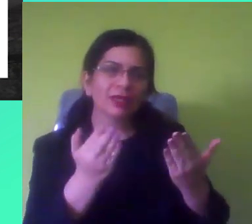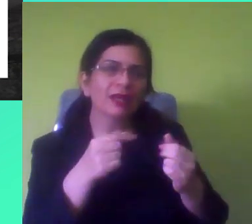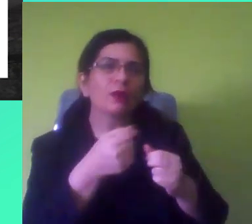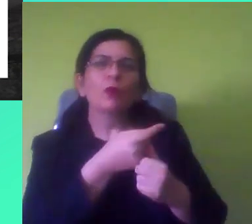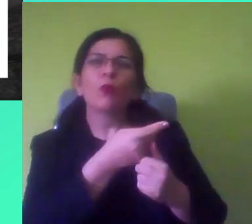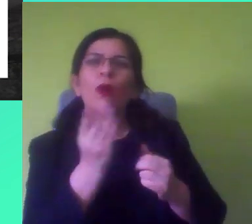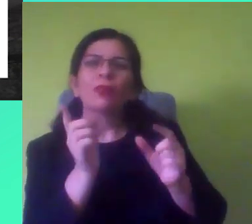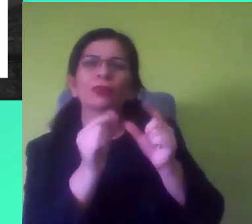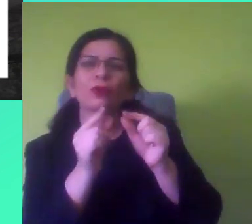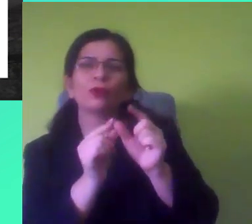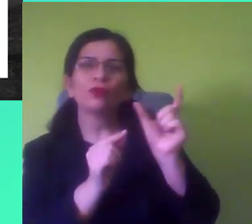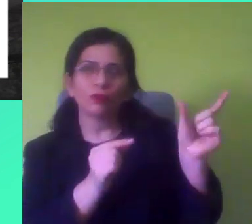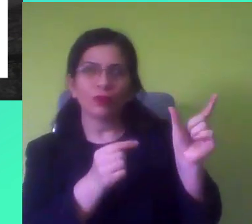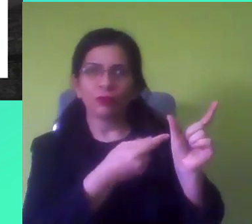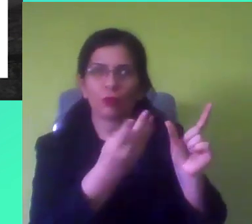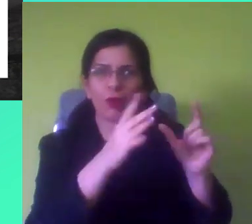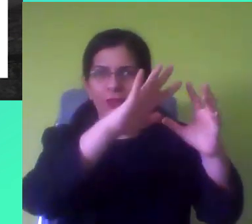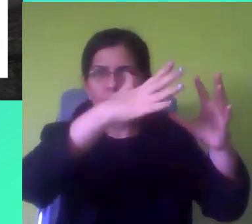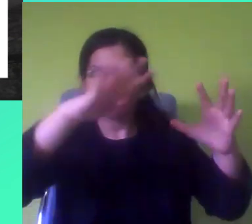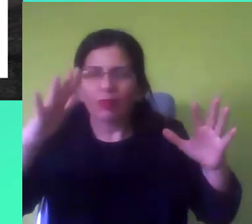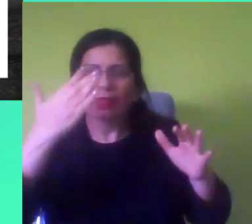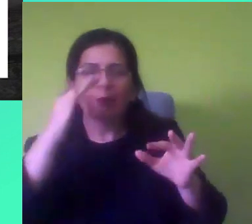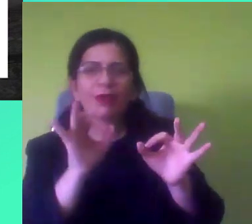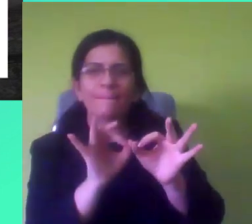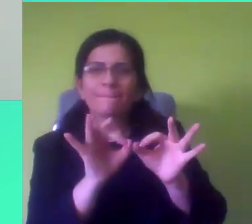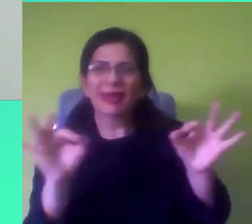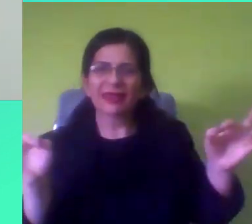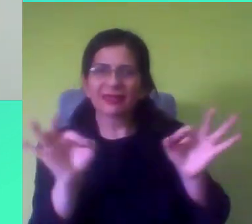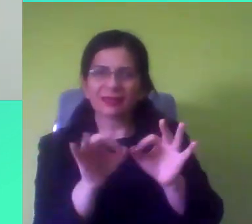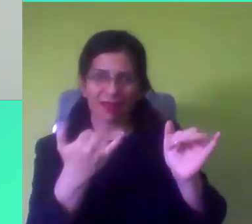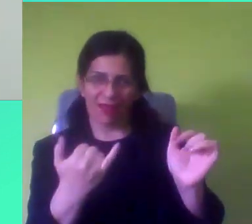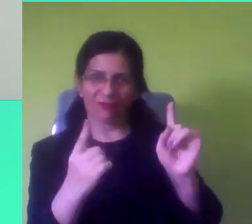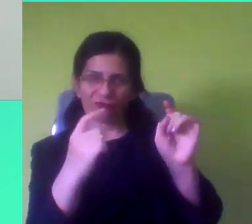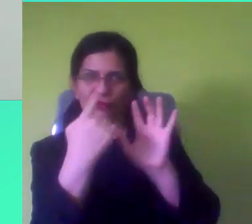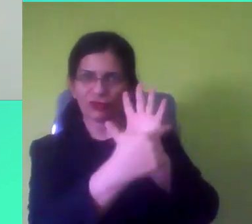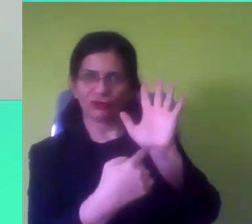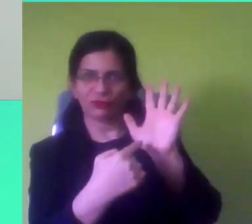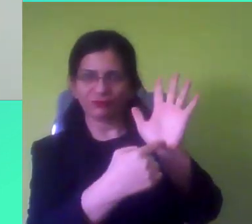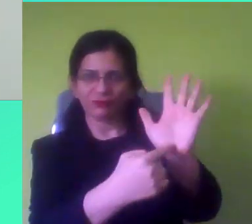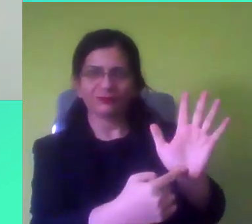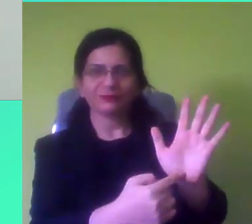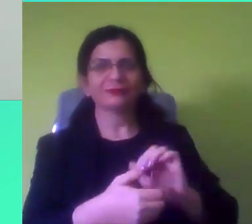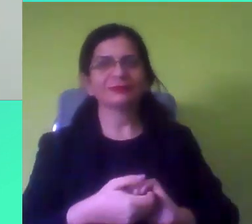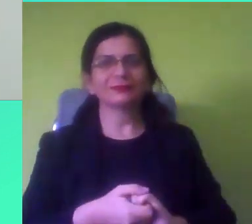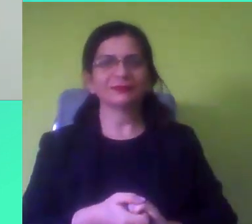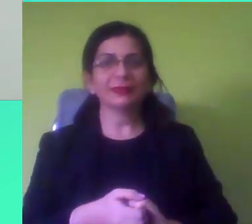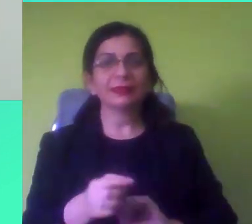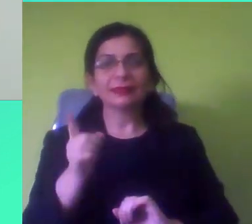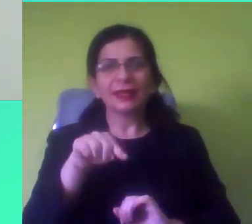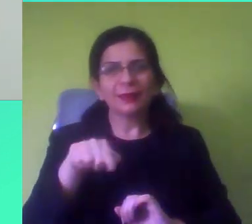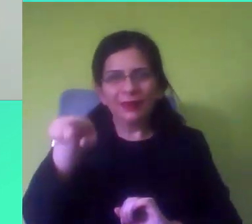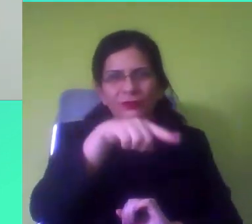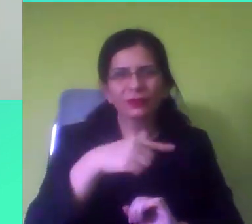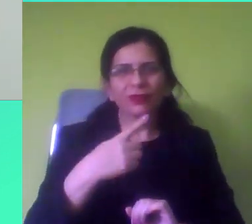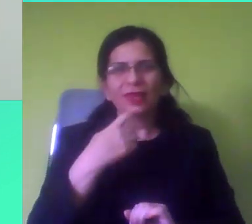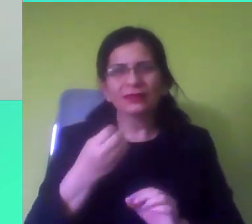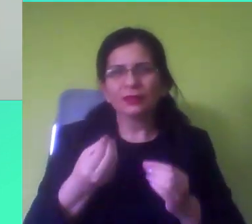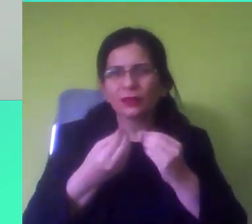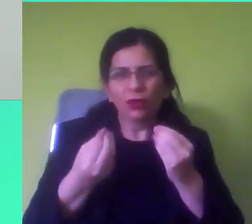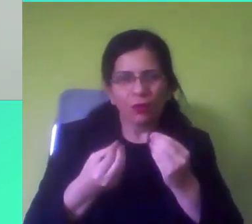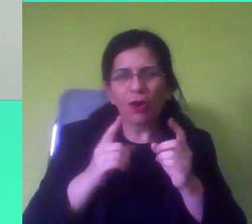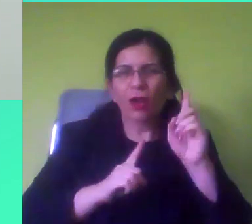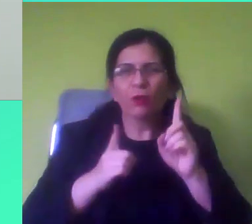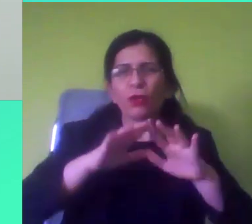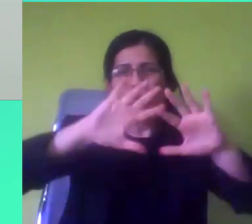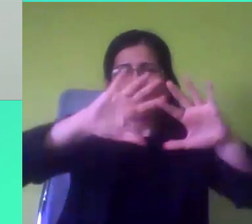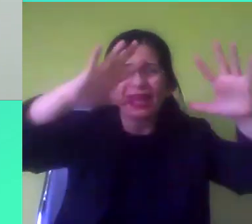de glaciares y a la derecha el área que cubren. Y como primera observación podemos ver que la mayoría de los glaciares son glaciares de